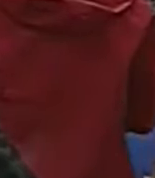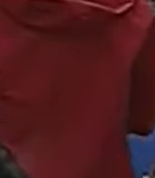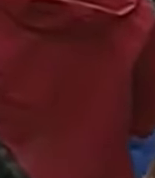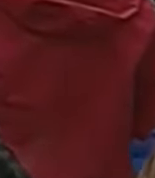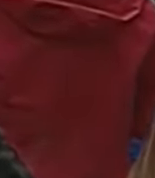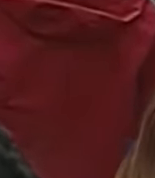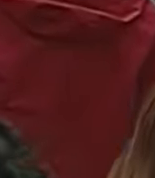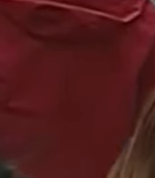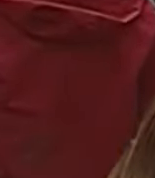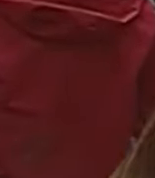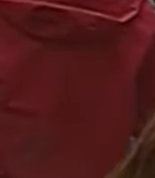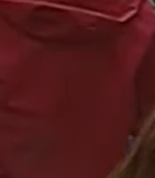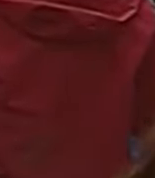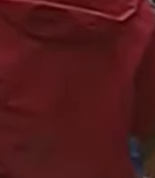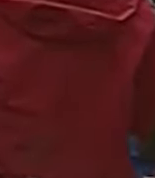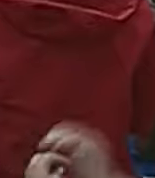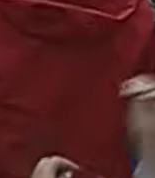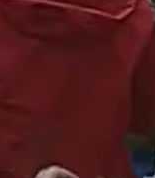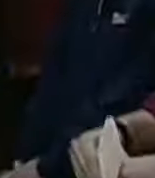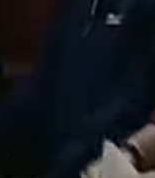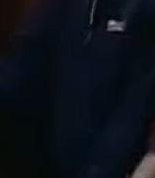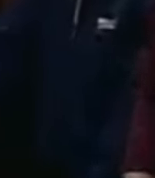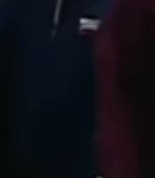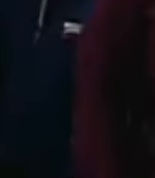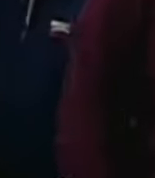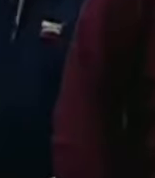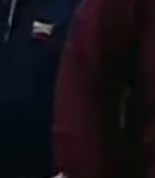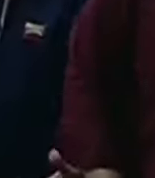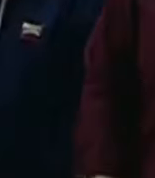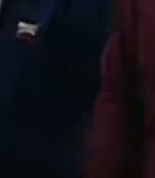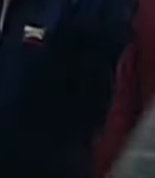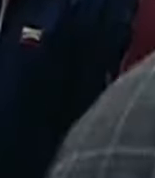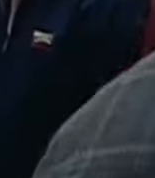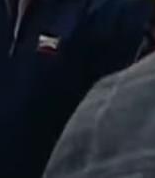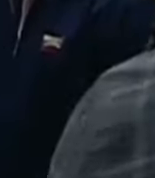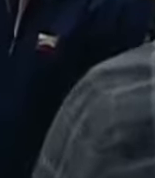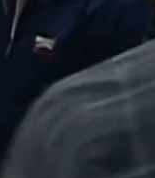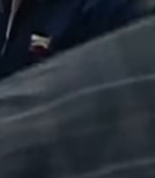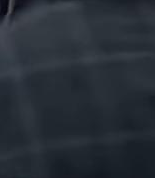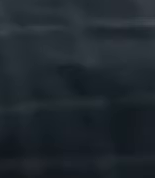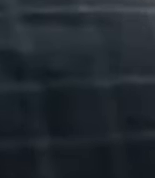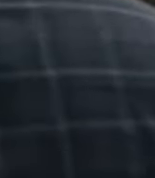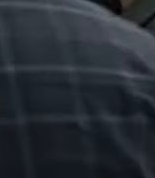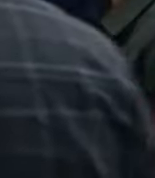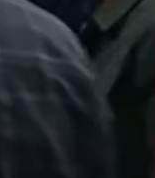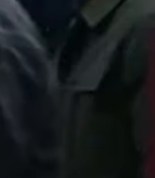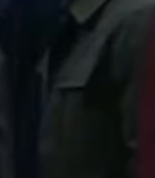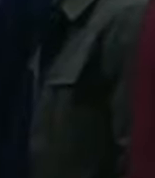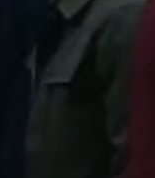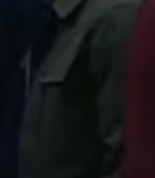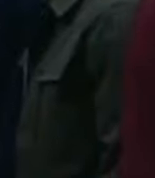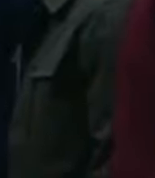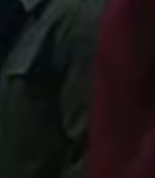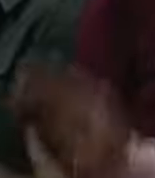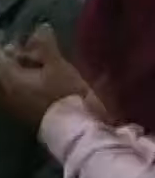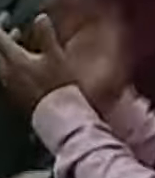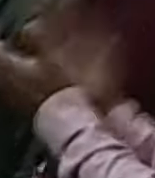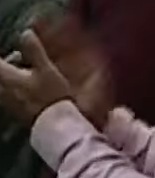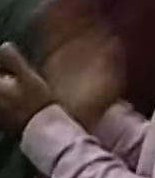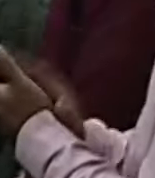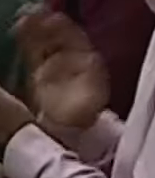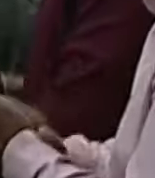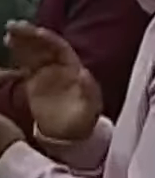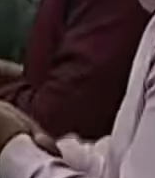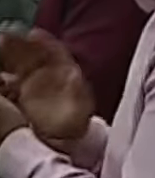comandante supremo Hugo Chávez, así como también han garantizado 29 victorias de las fuerzas revolucionarias en las 31